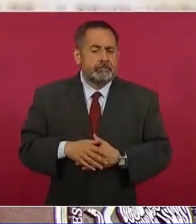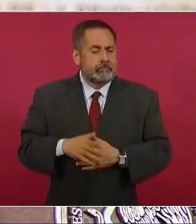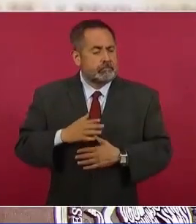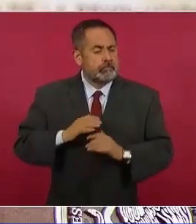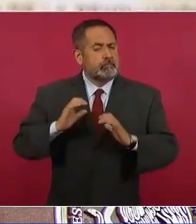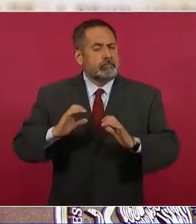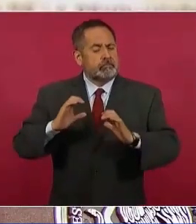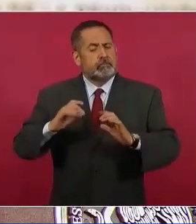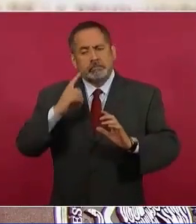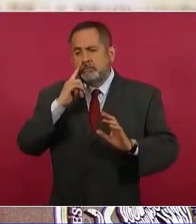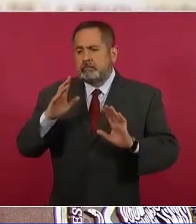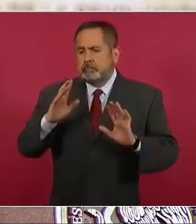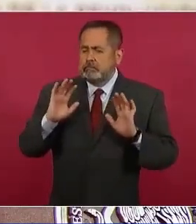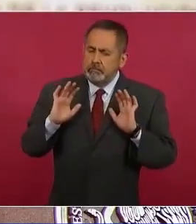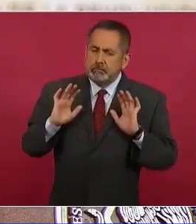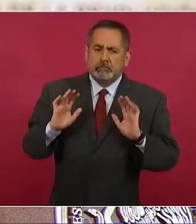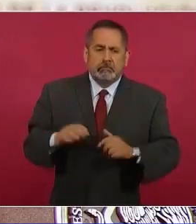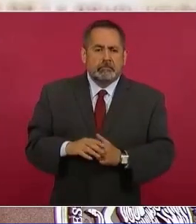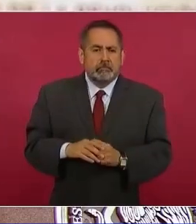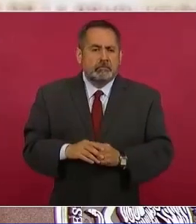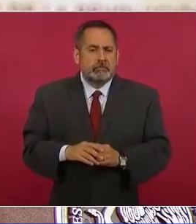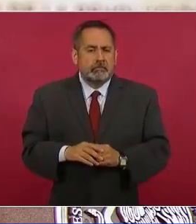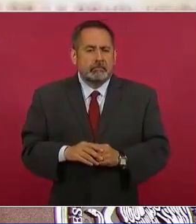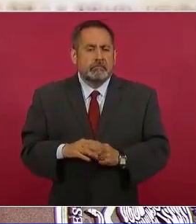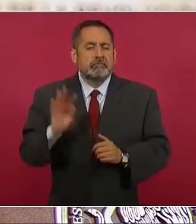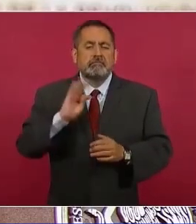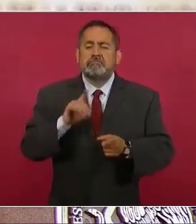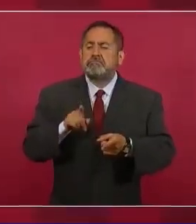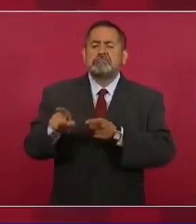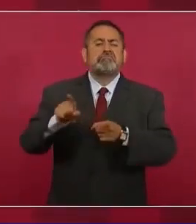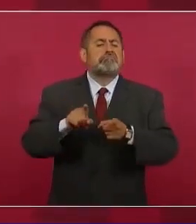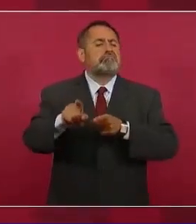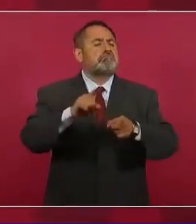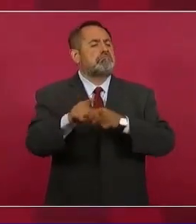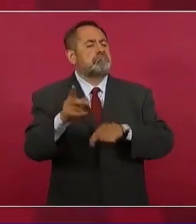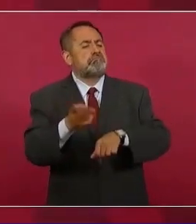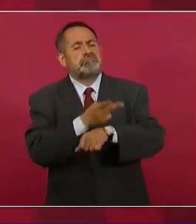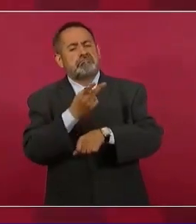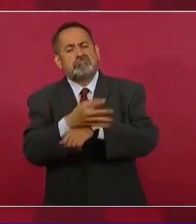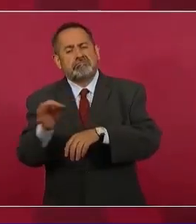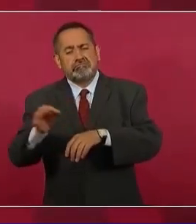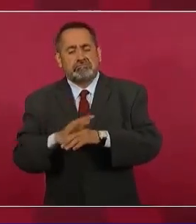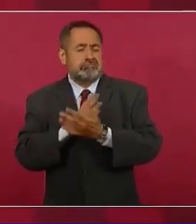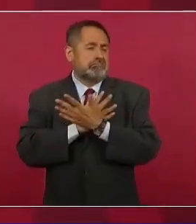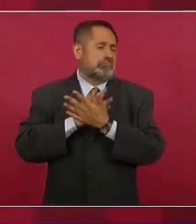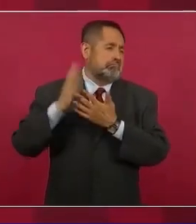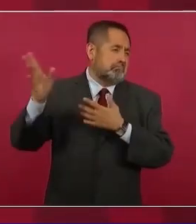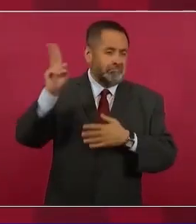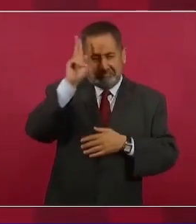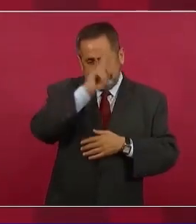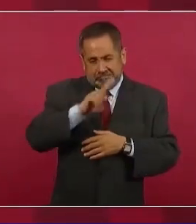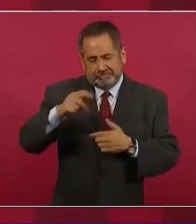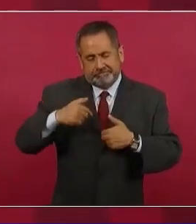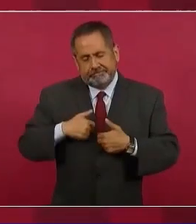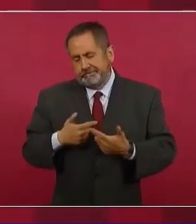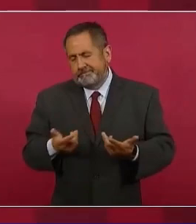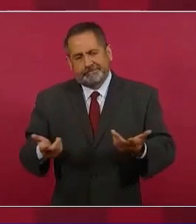Cuidarnos, porque si insultamos, nos excedemos,